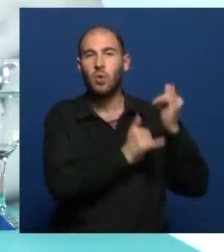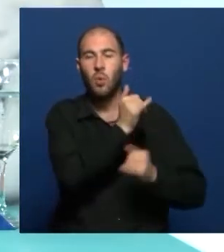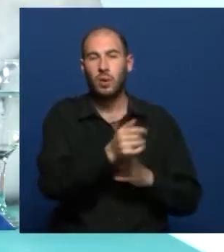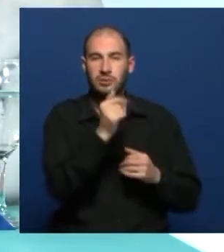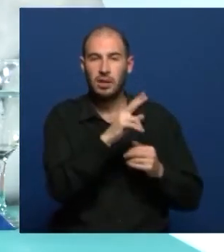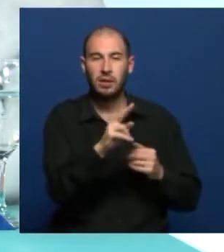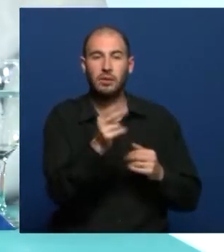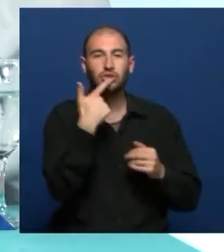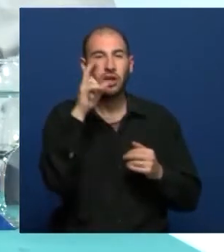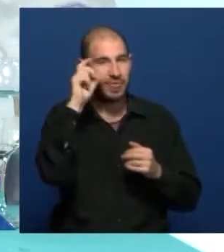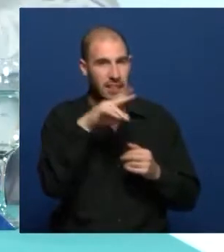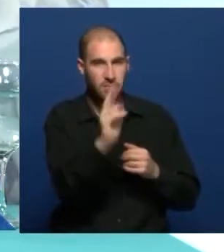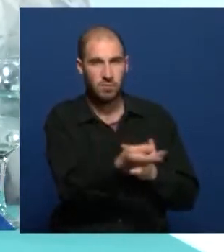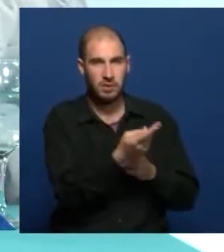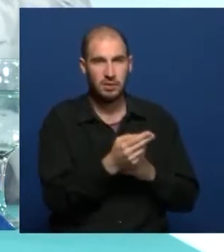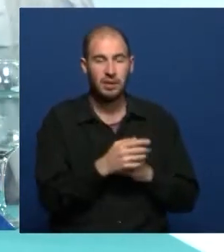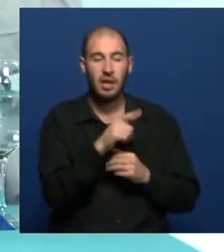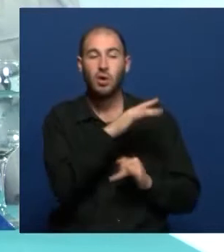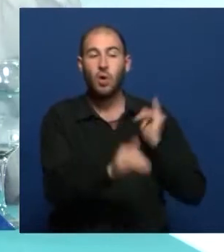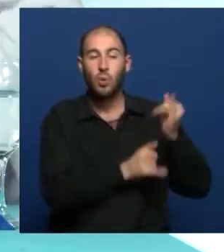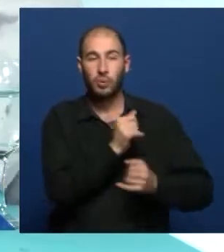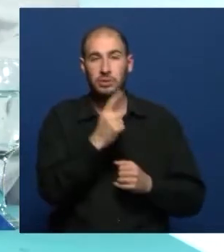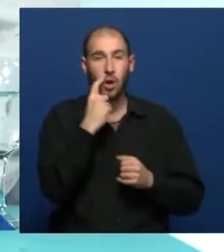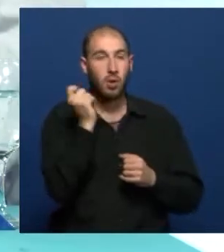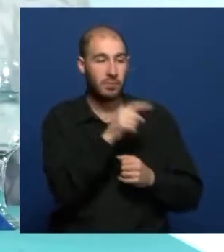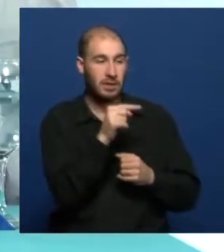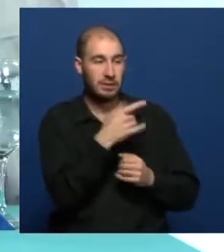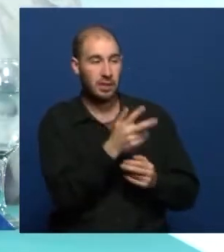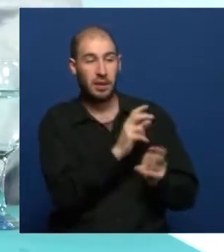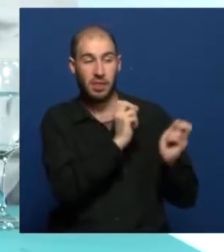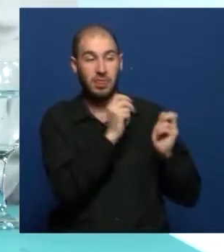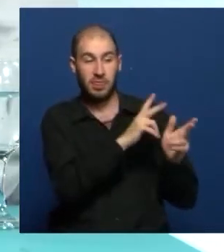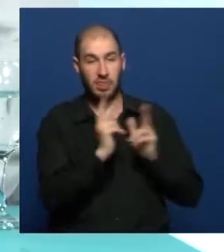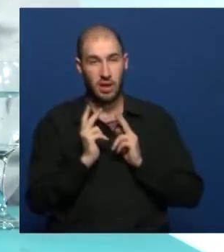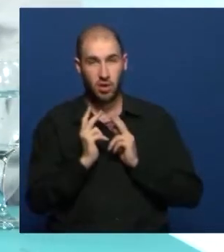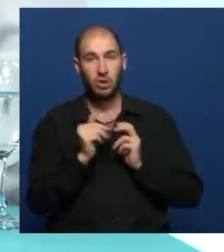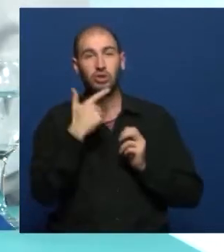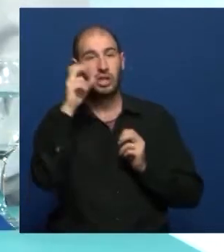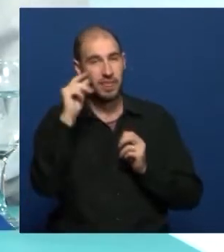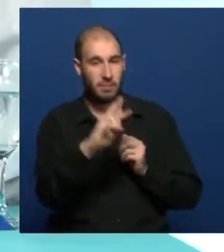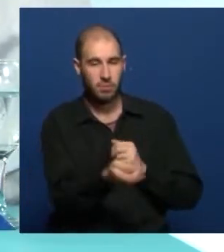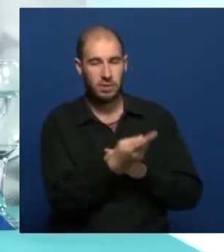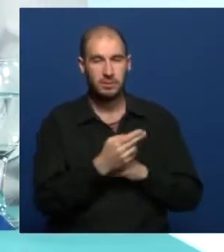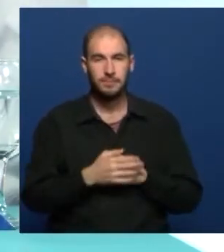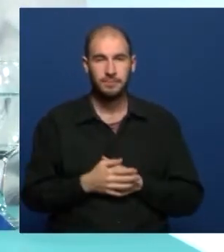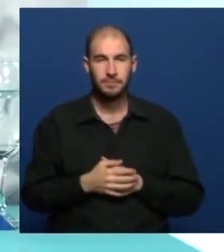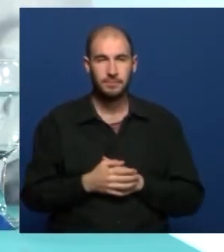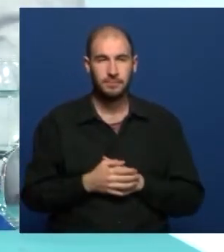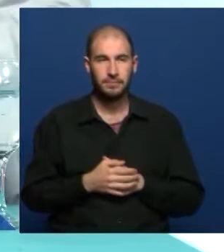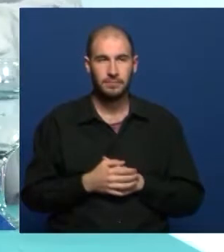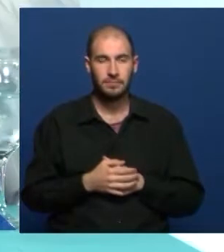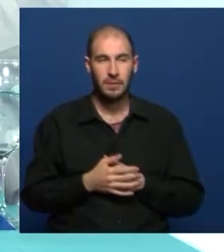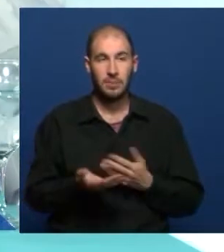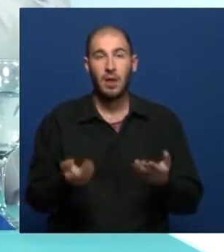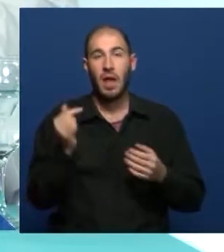la muerte de soledad y manifiesta también que lo que le dijo a ella que solo era estaba muerta así que bueno